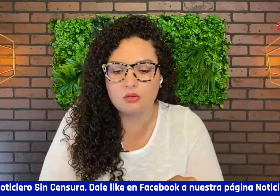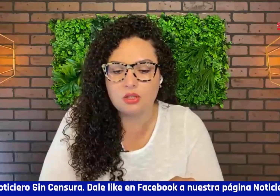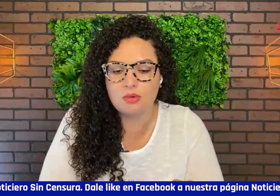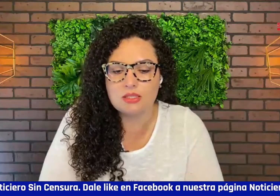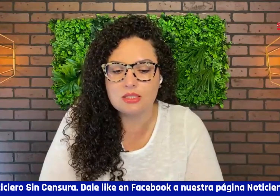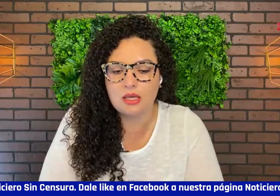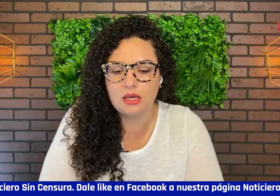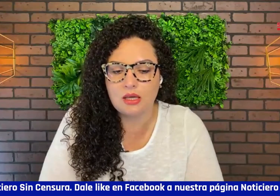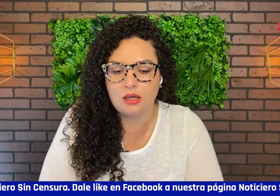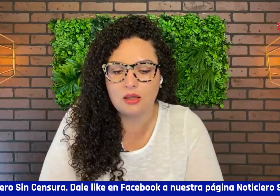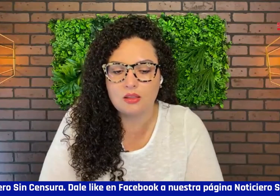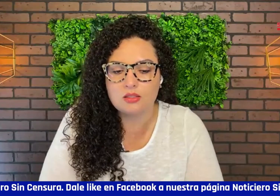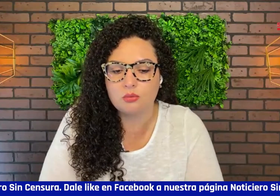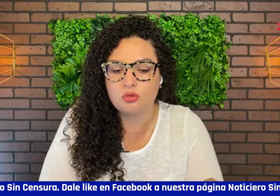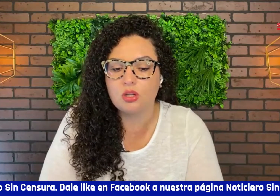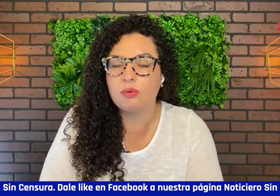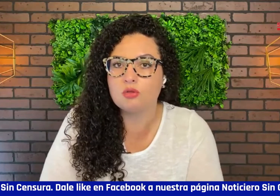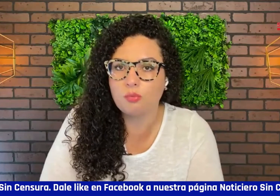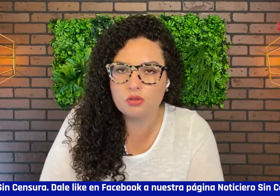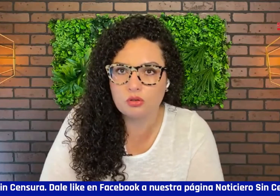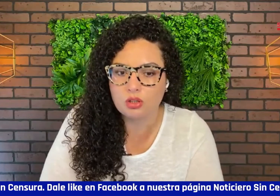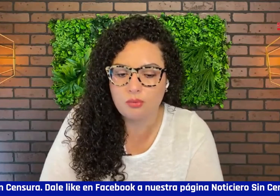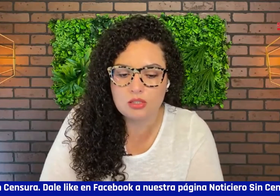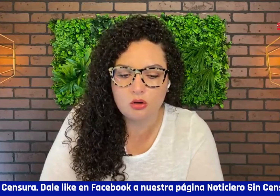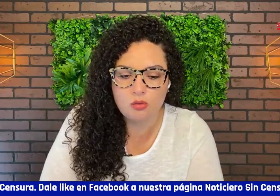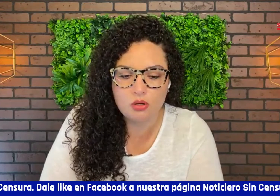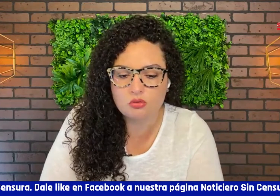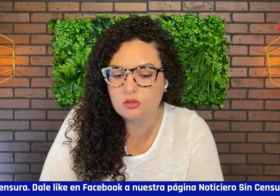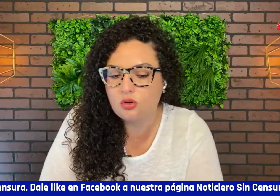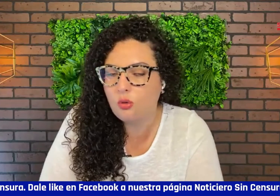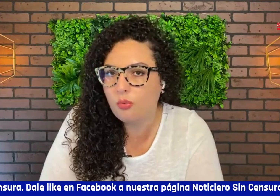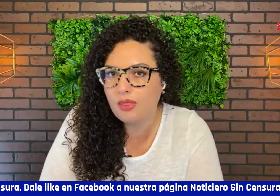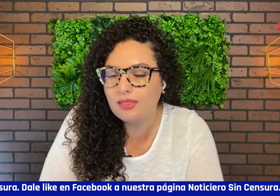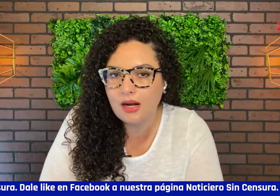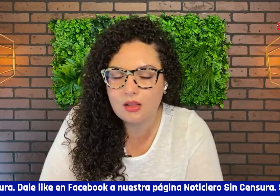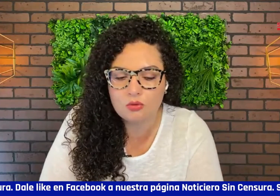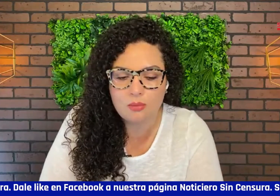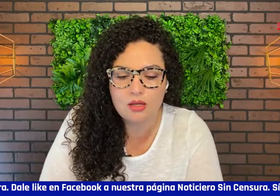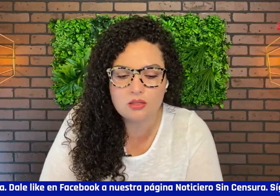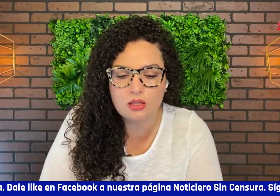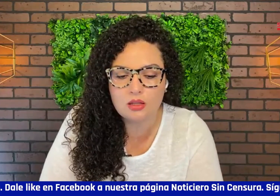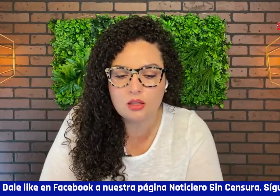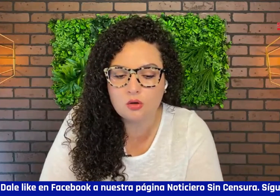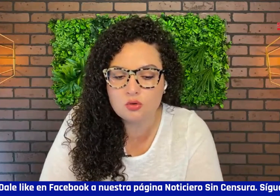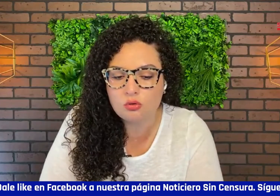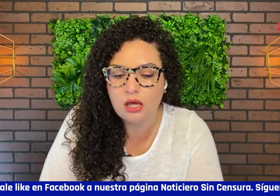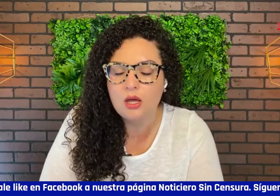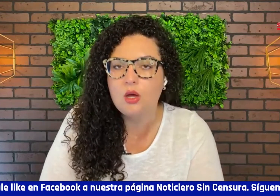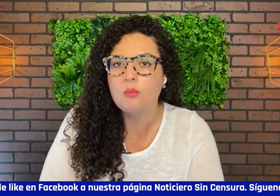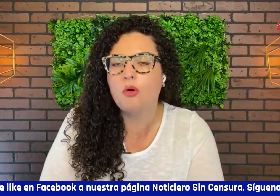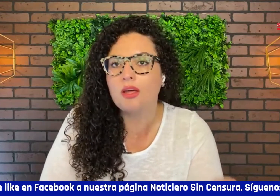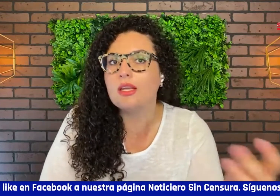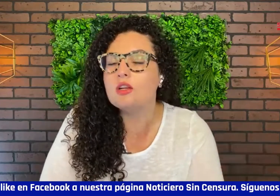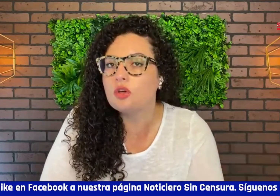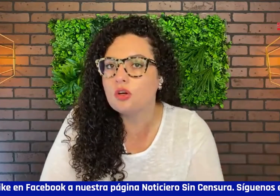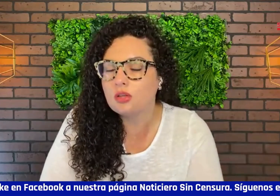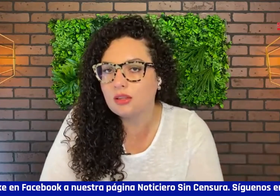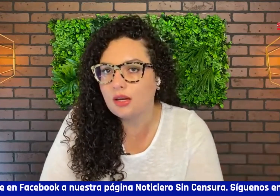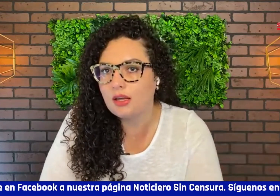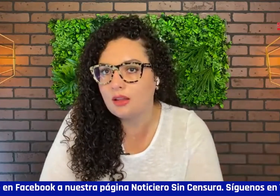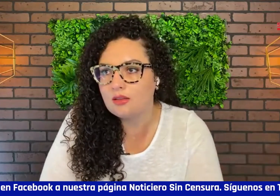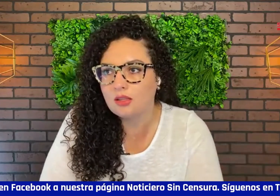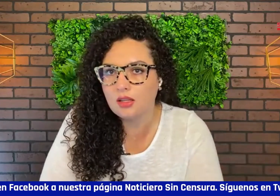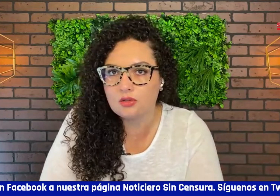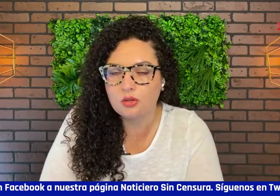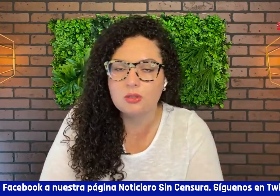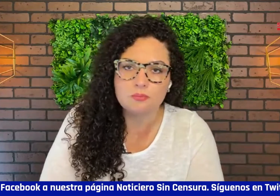que ver con temas de distribución de presupuesto, con temas económicos, que eso no puede entrar en tema de consulta, porque ¿quiénes son los que